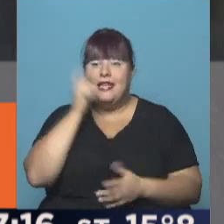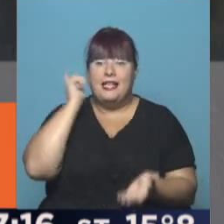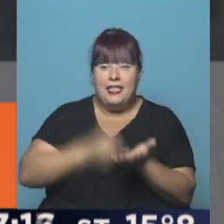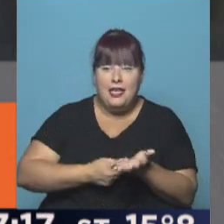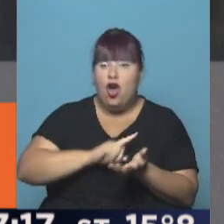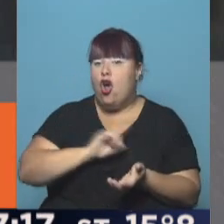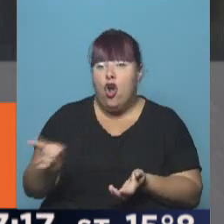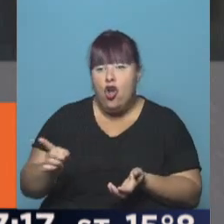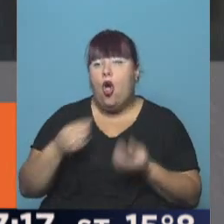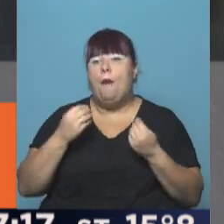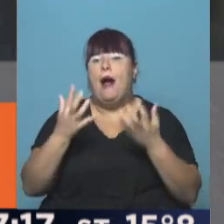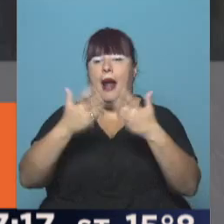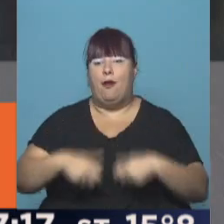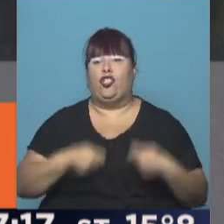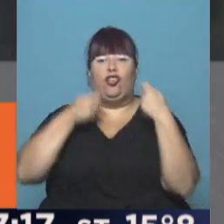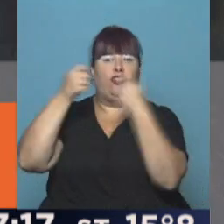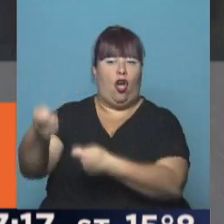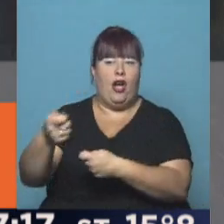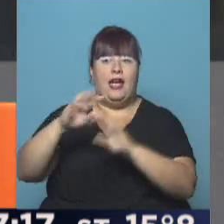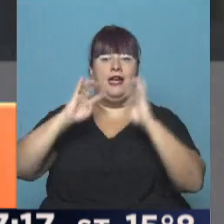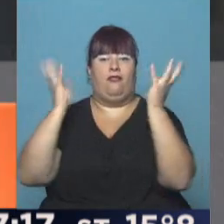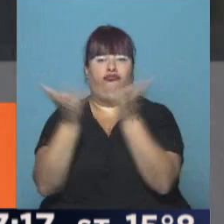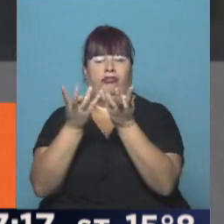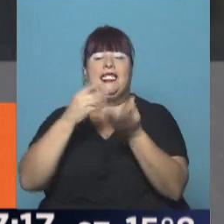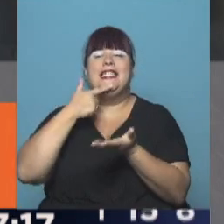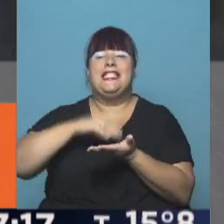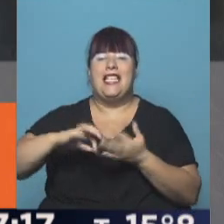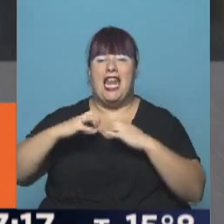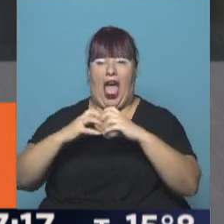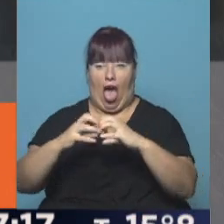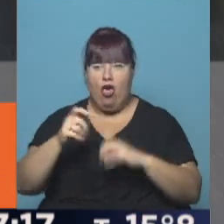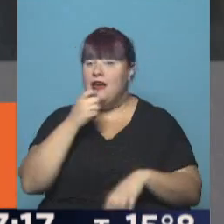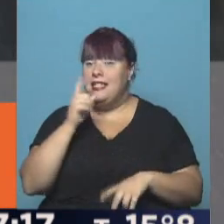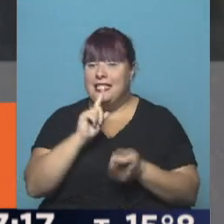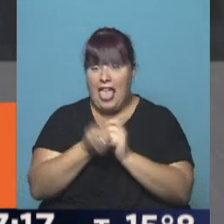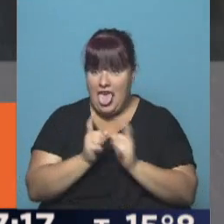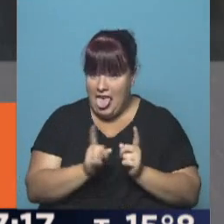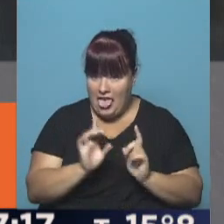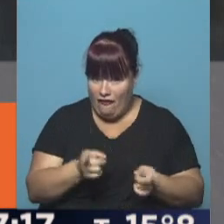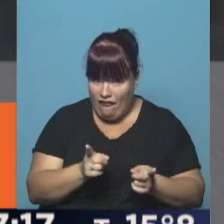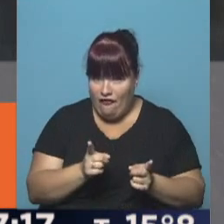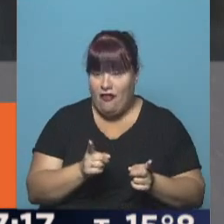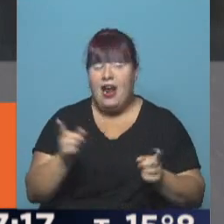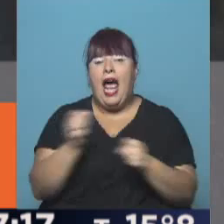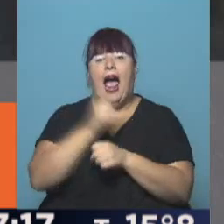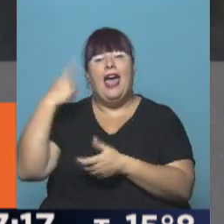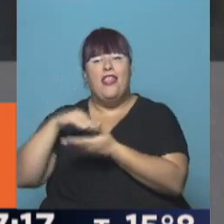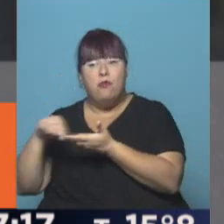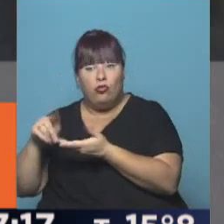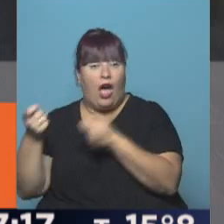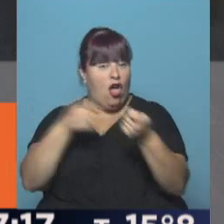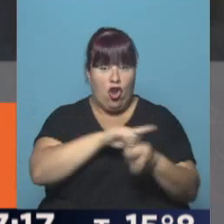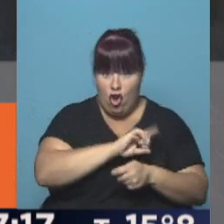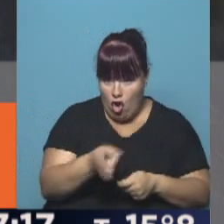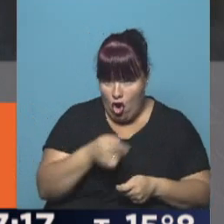dictamen o no para que este proyecto llegue ya al recinto del Senado Nacional. Si no se modifica lo que se aprobó en diputados,